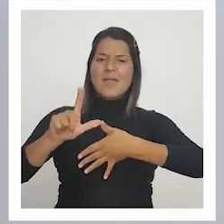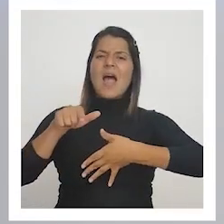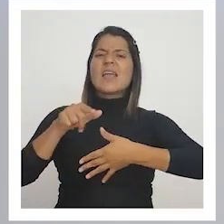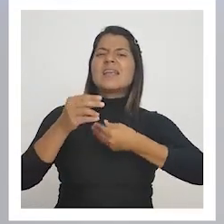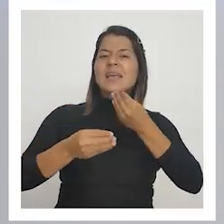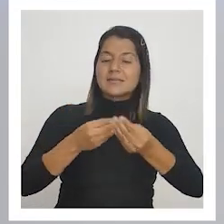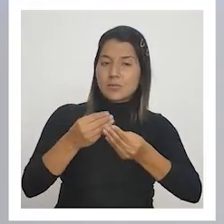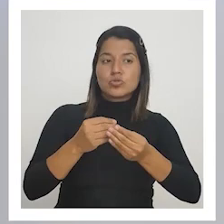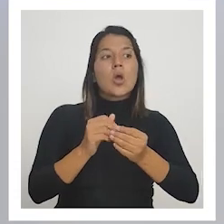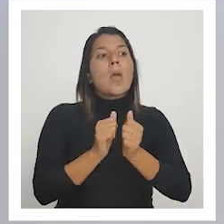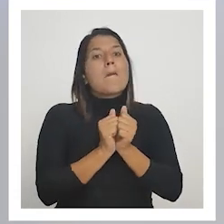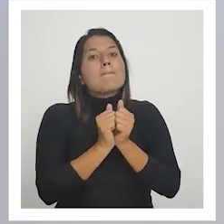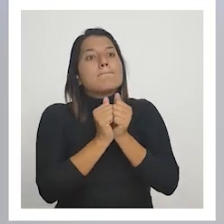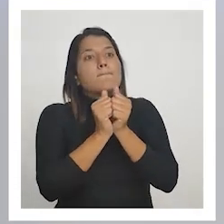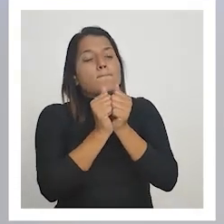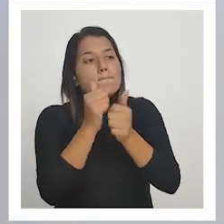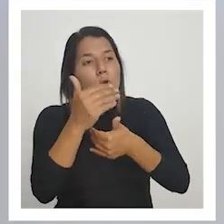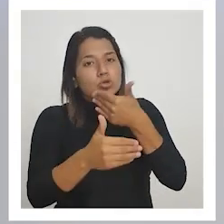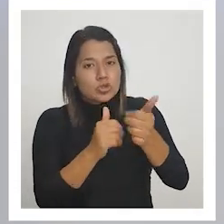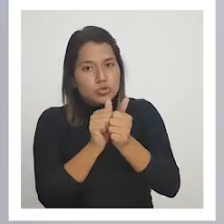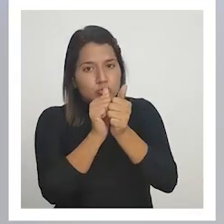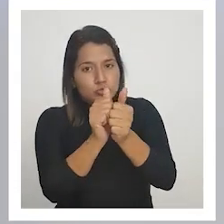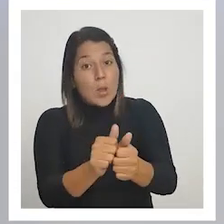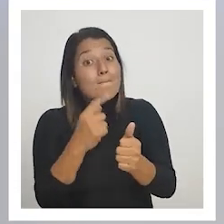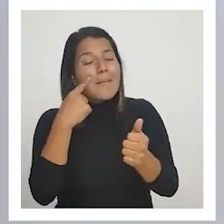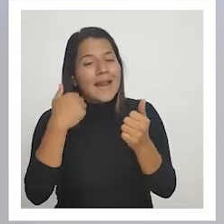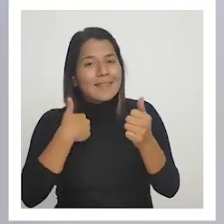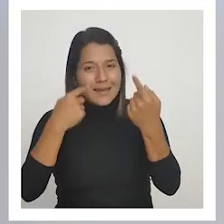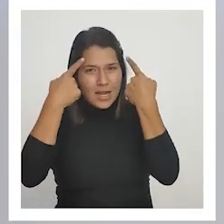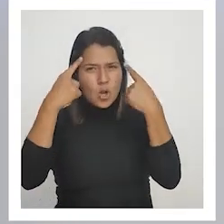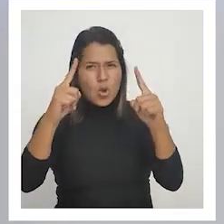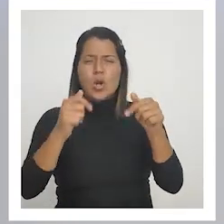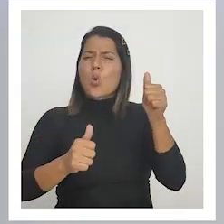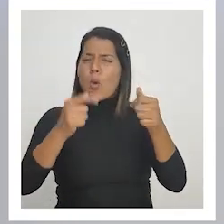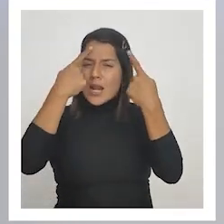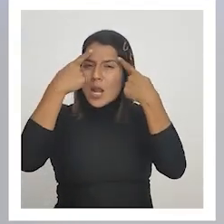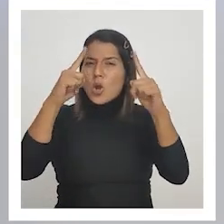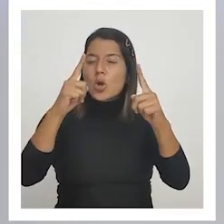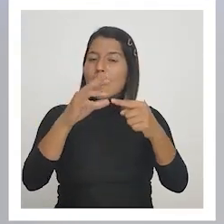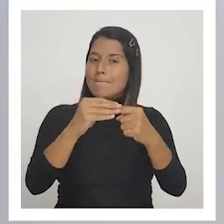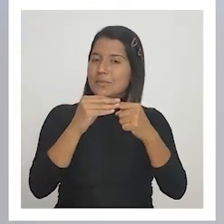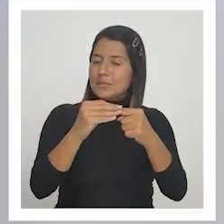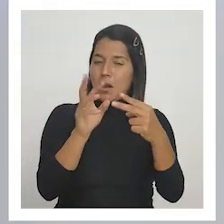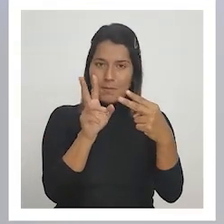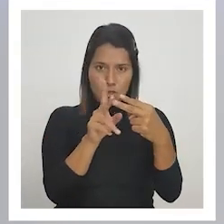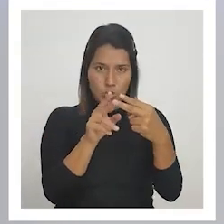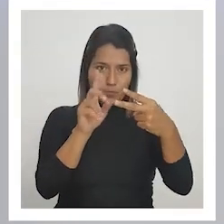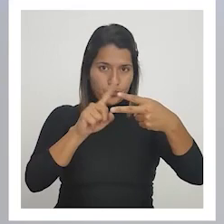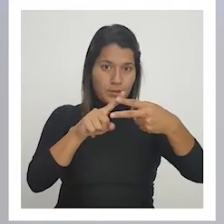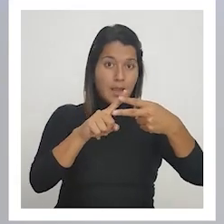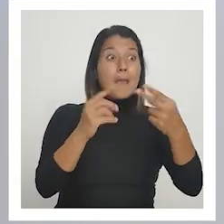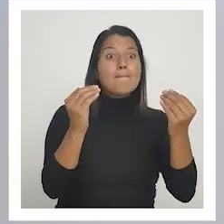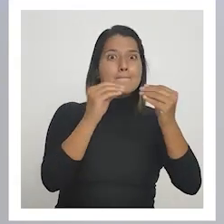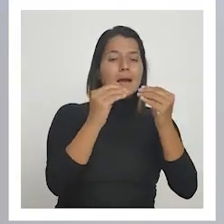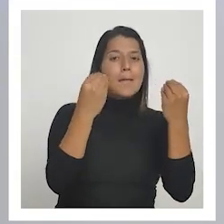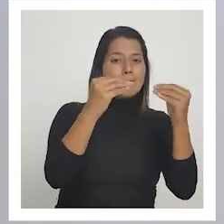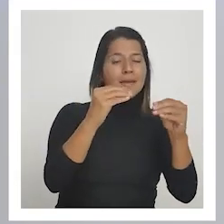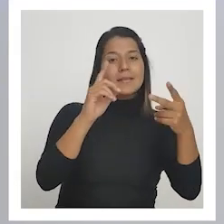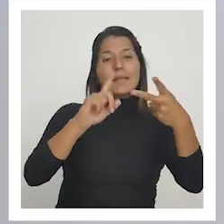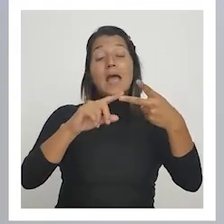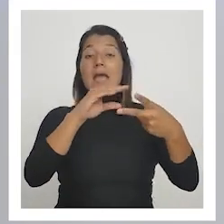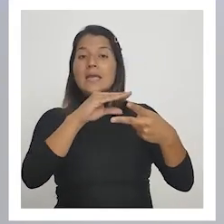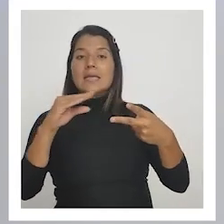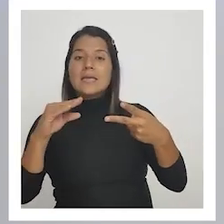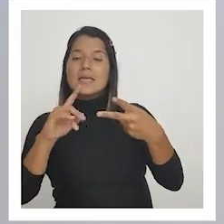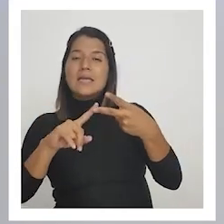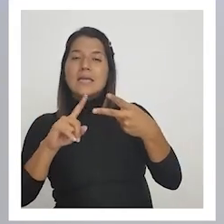tener resultados. ¿En qué resultados? Particularmente 2 indicadores: crecimiento en ventas y mantenimiento o generación de nuevos empleos. Esos